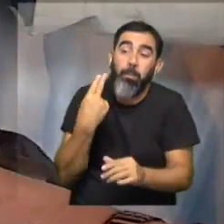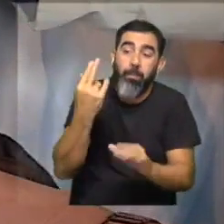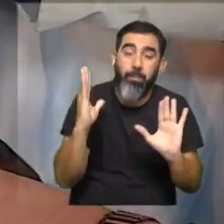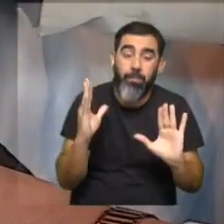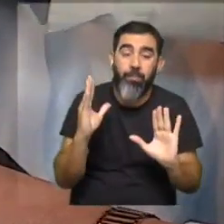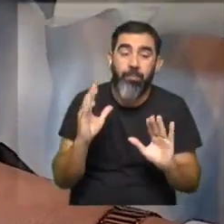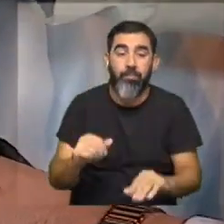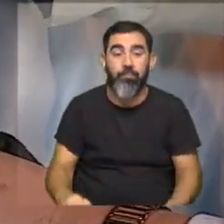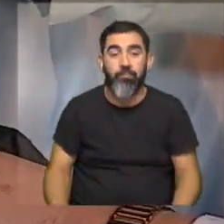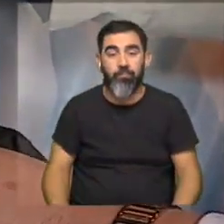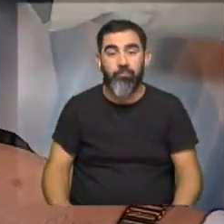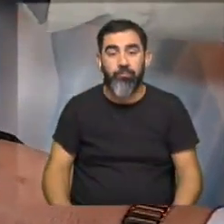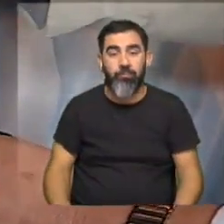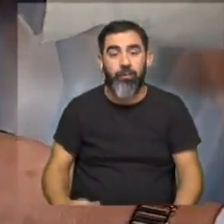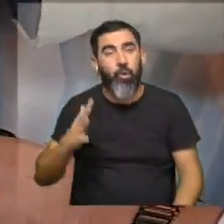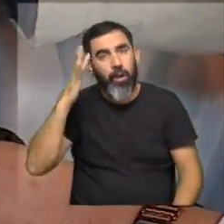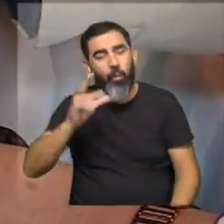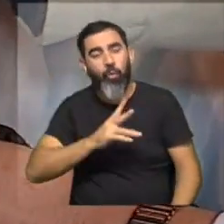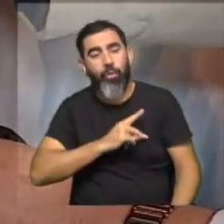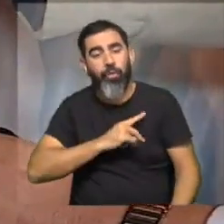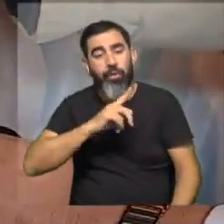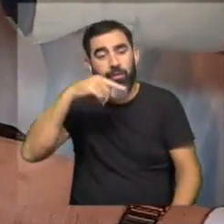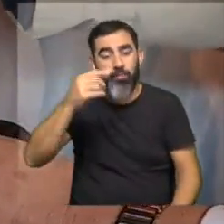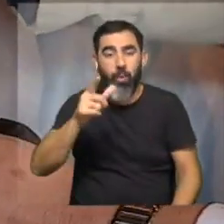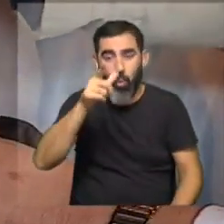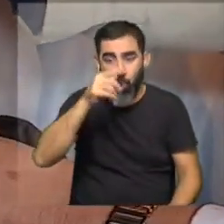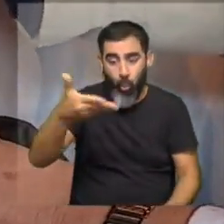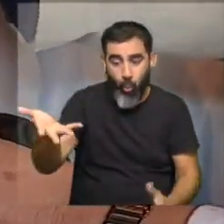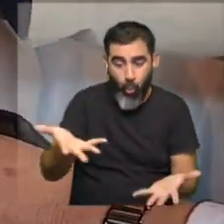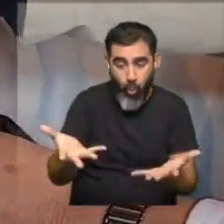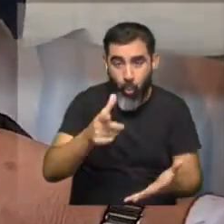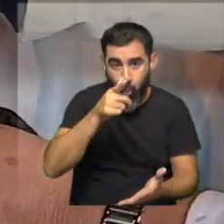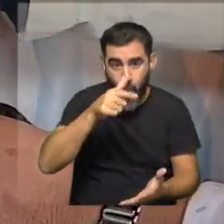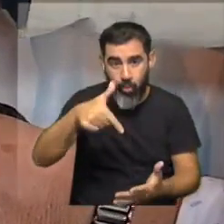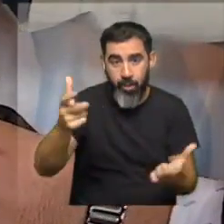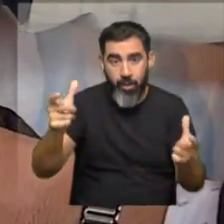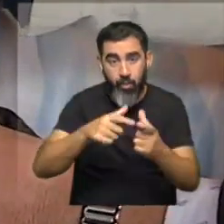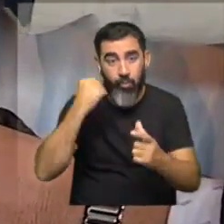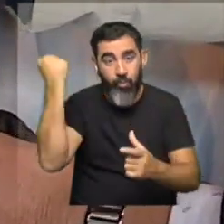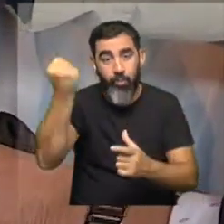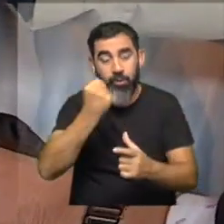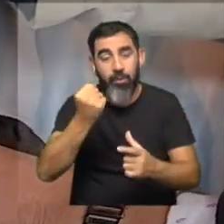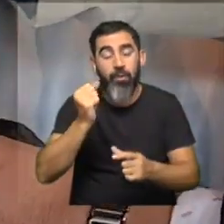julio entonces? No, yo creo que diciembre. Pero en julio ahora va a haber una reunión importante dentro del Frente.